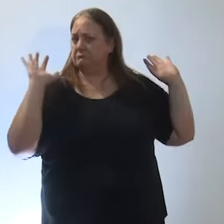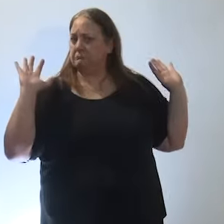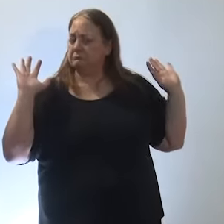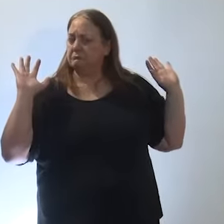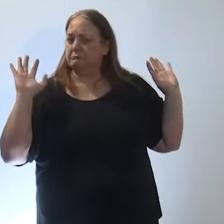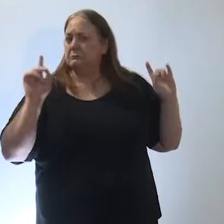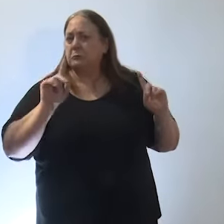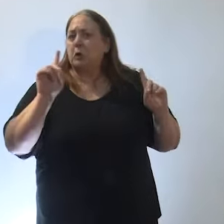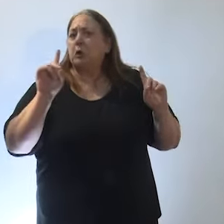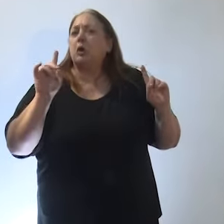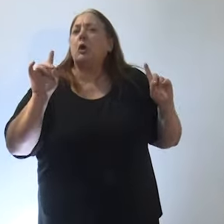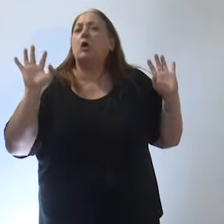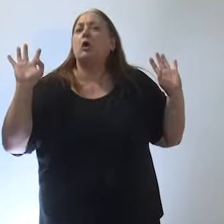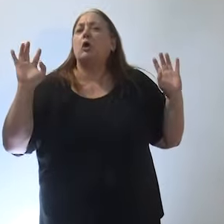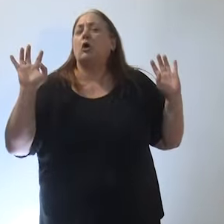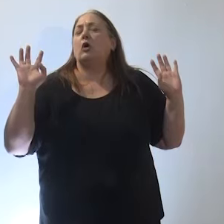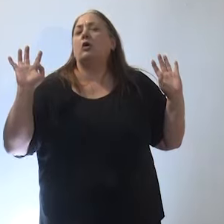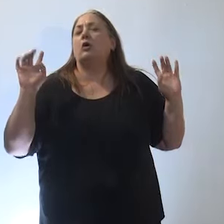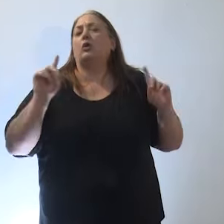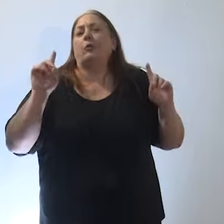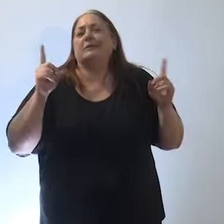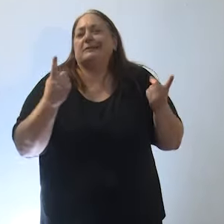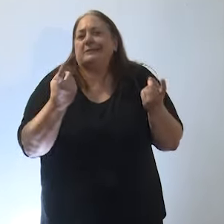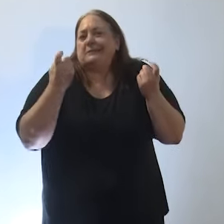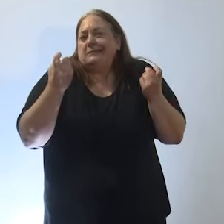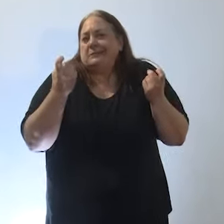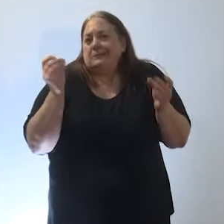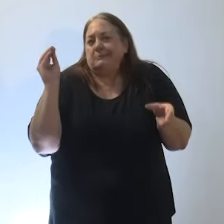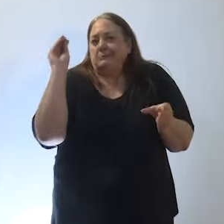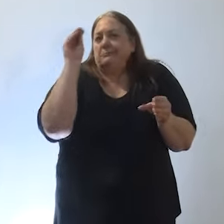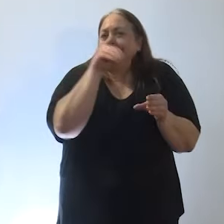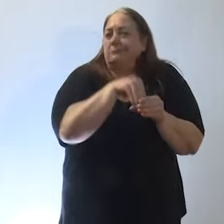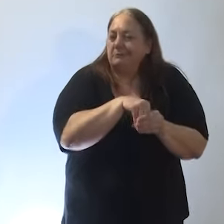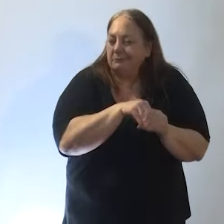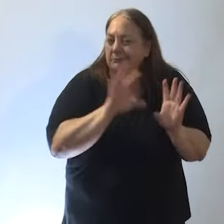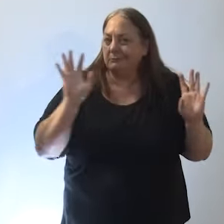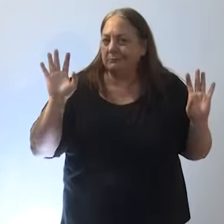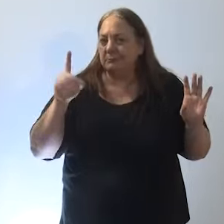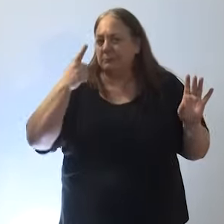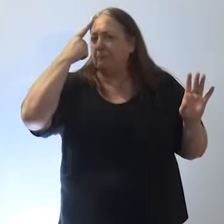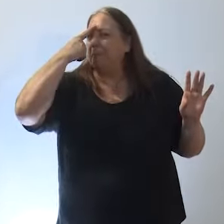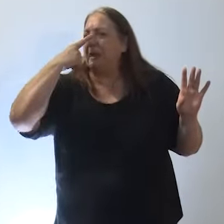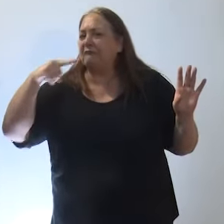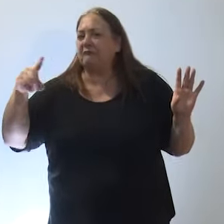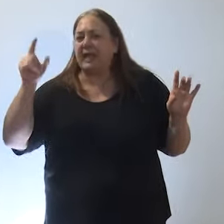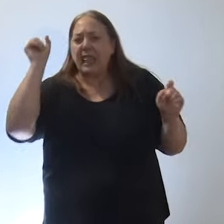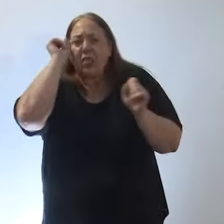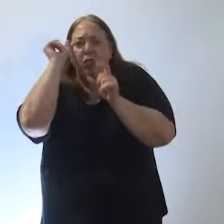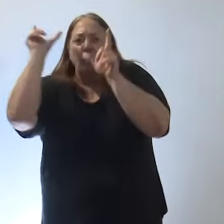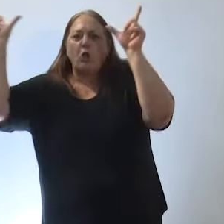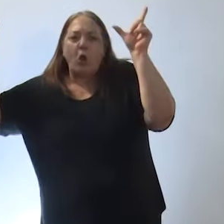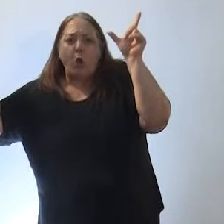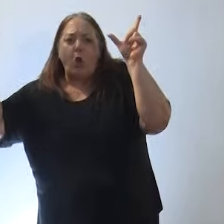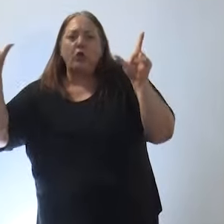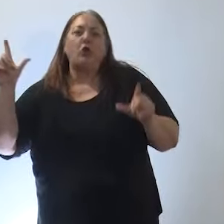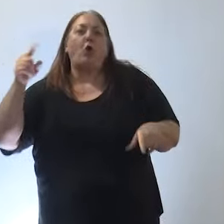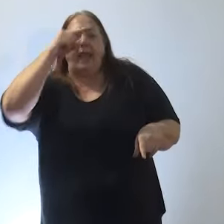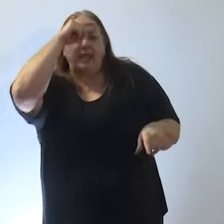eh digamos adscriben a un perfil ideológico bueno nacional y popular y me